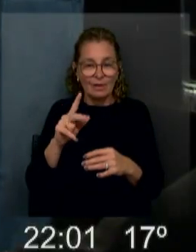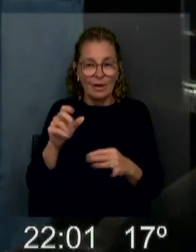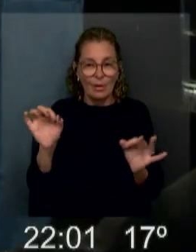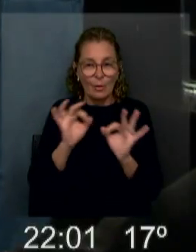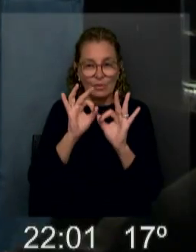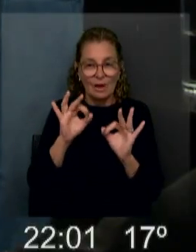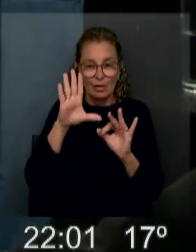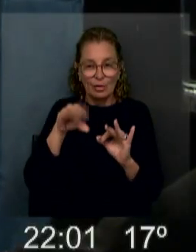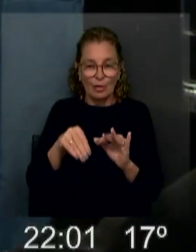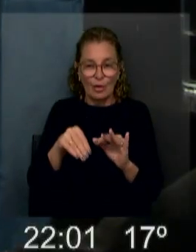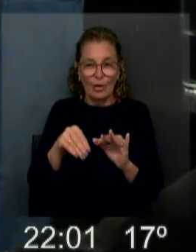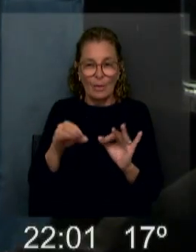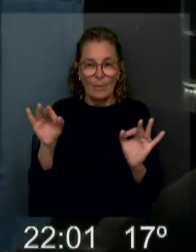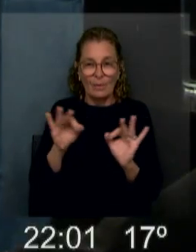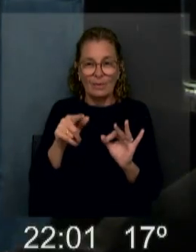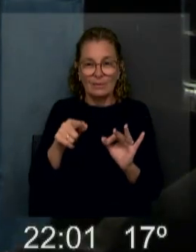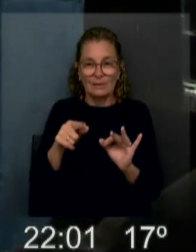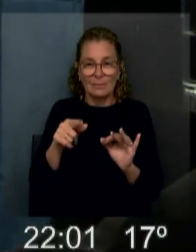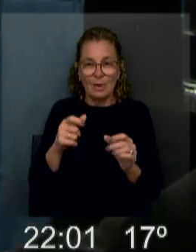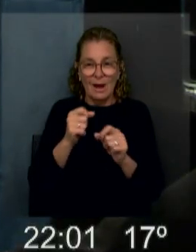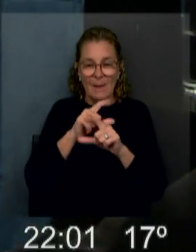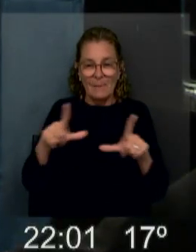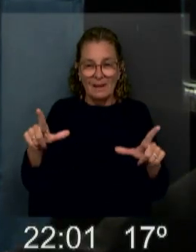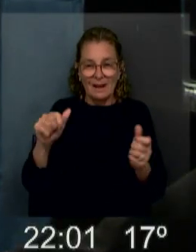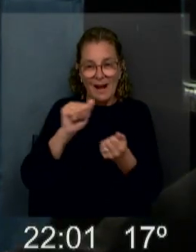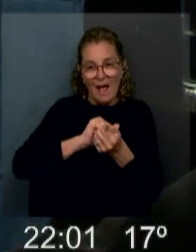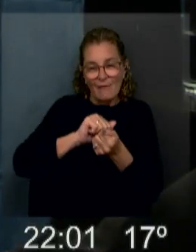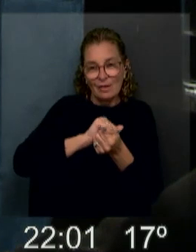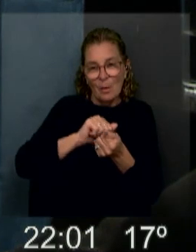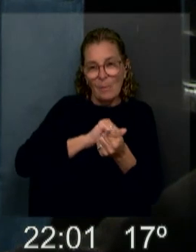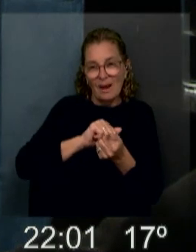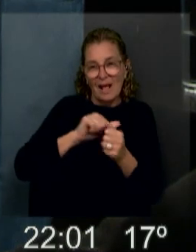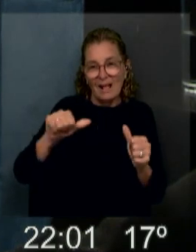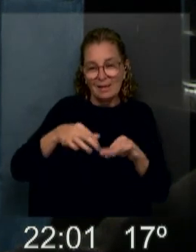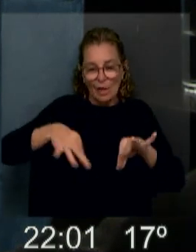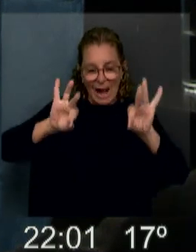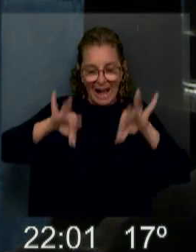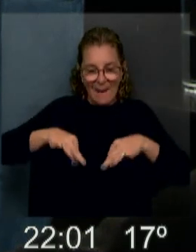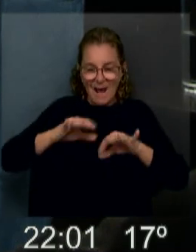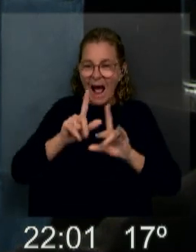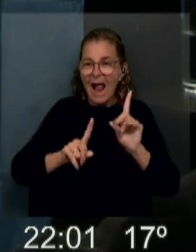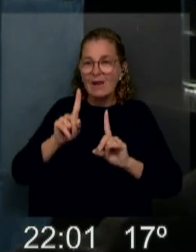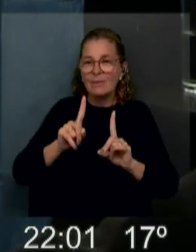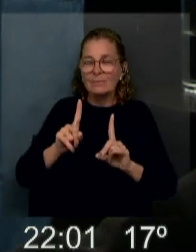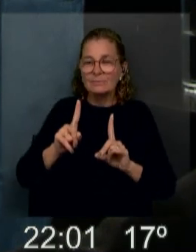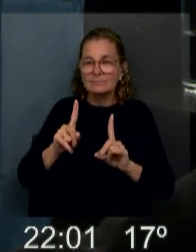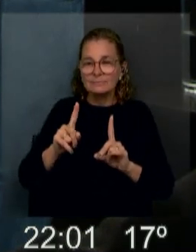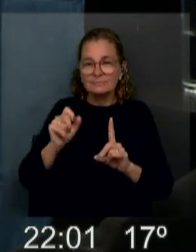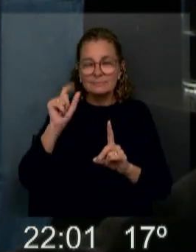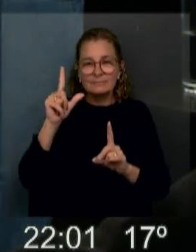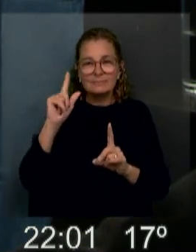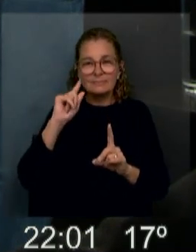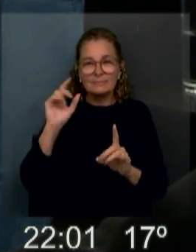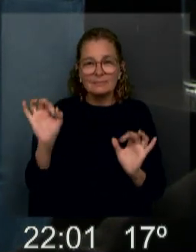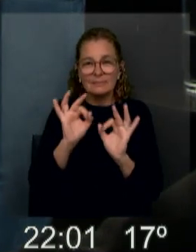disco en algún momento, cuando estén igual limpiando, lavando platos, haciendo la cama, algo, porque de repente son esas canciones que